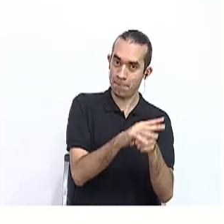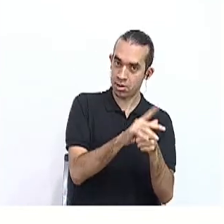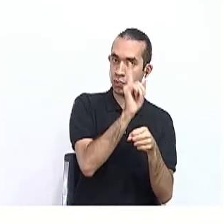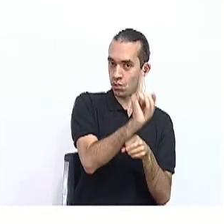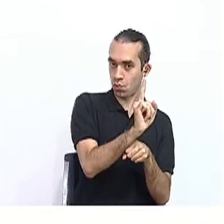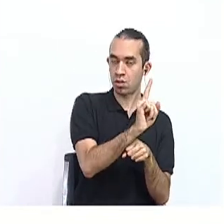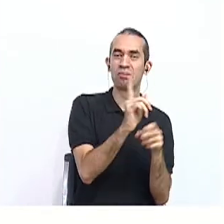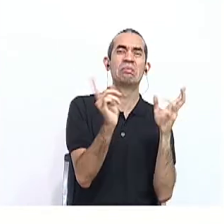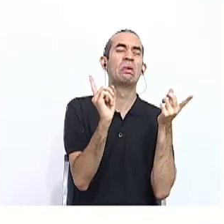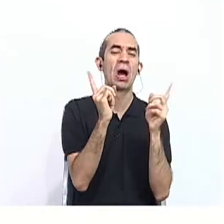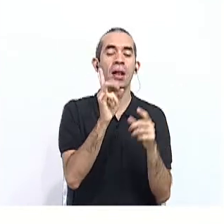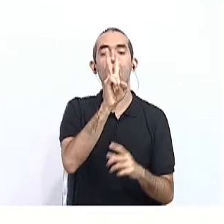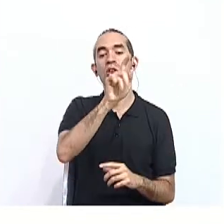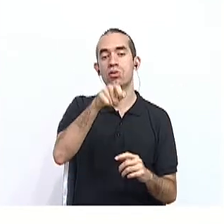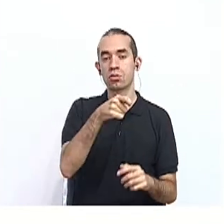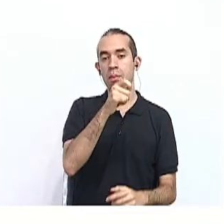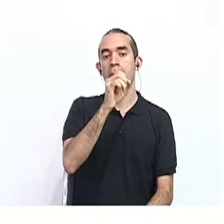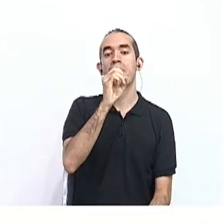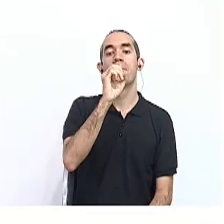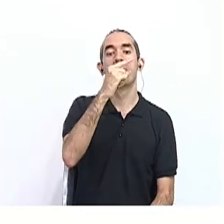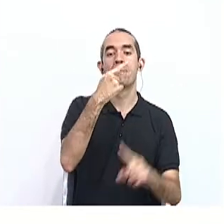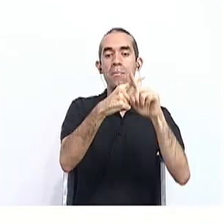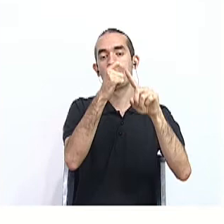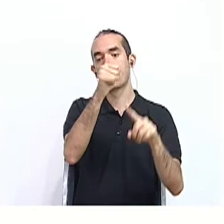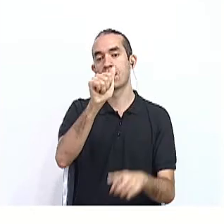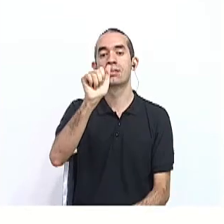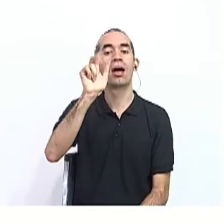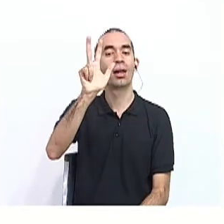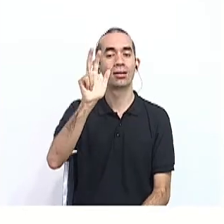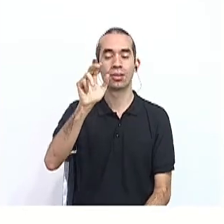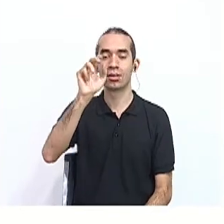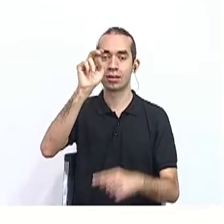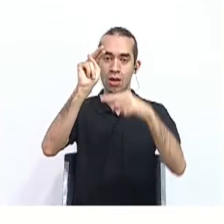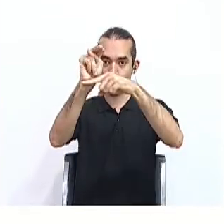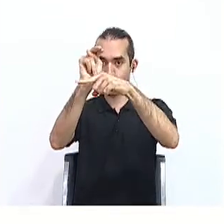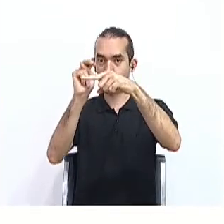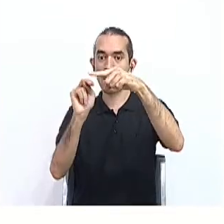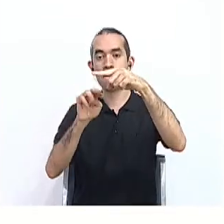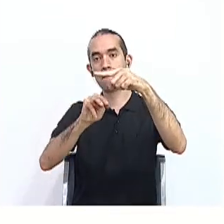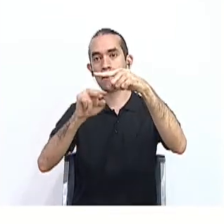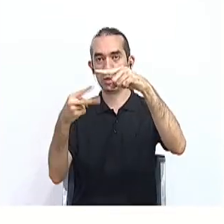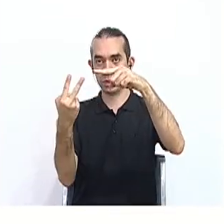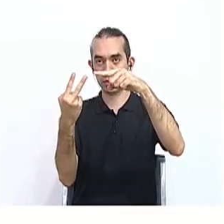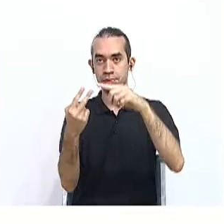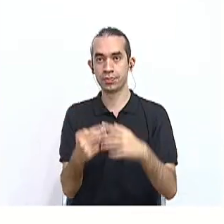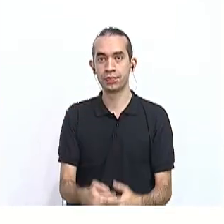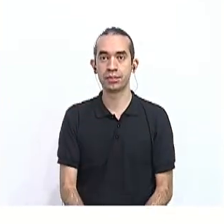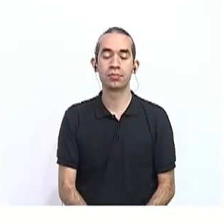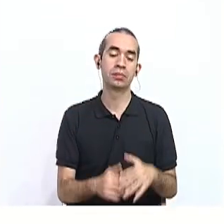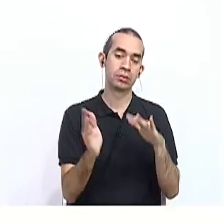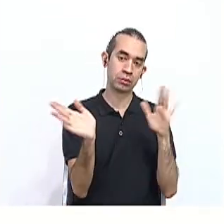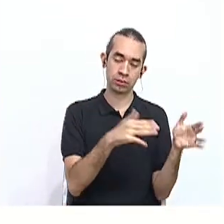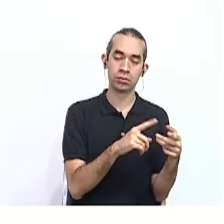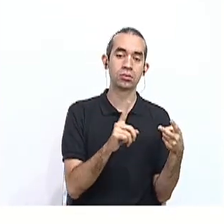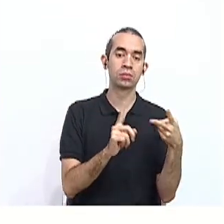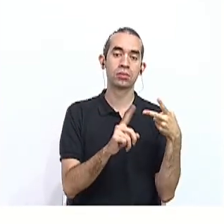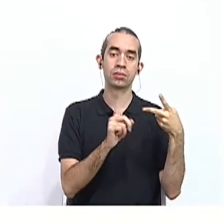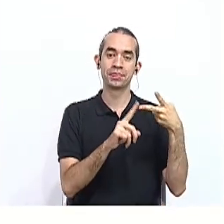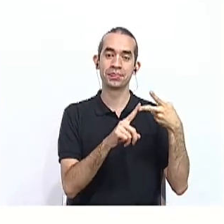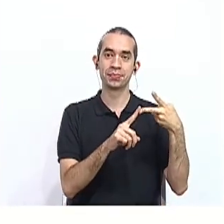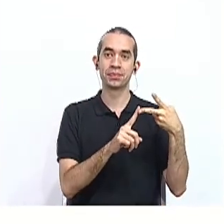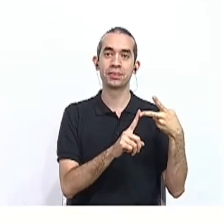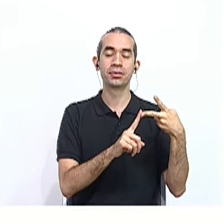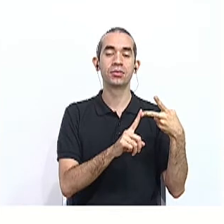que corresponde a 2 por 10 a la 3 newton por metro cuadrado. También otro de los datos que teníamos fue el